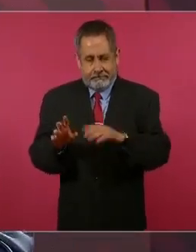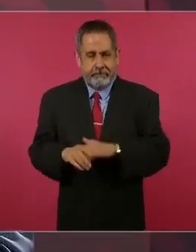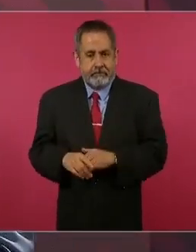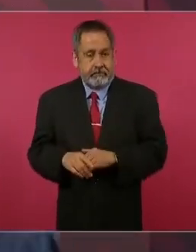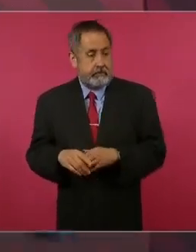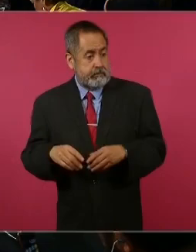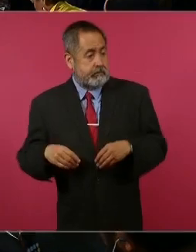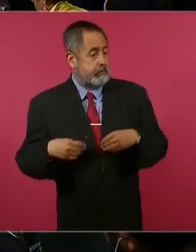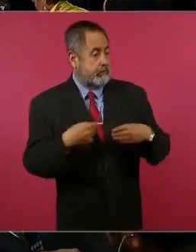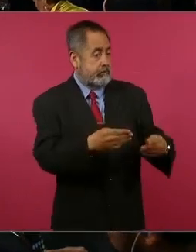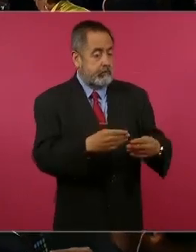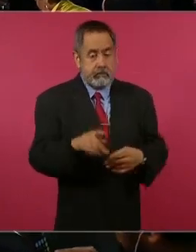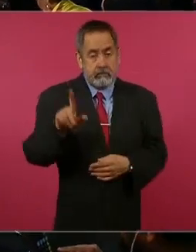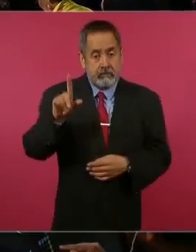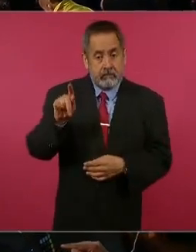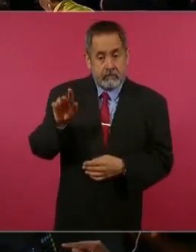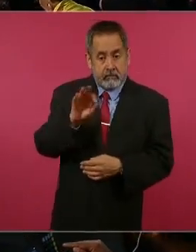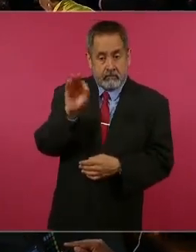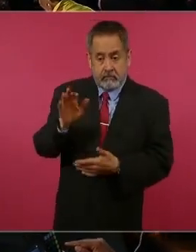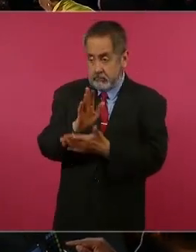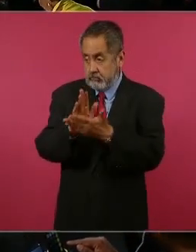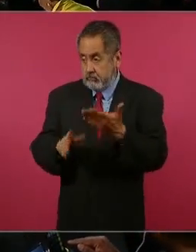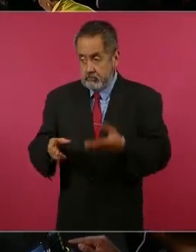entregaron el 70 por ciento